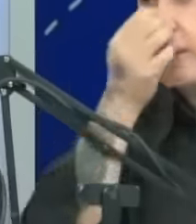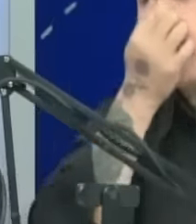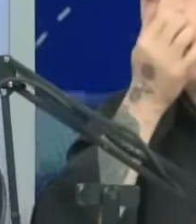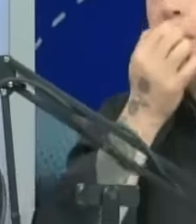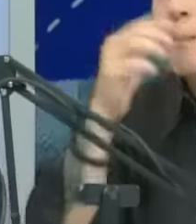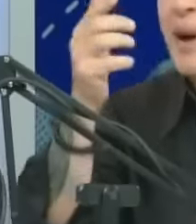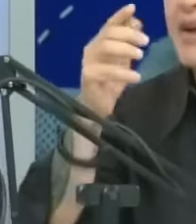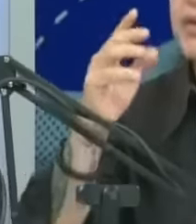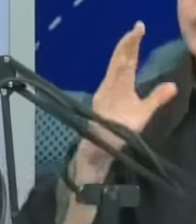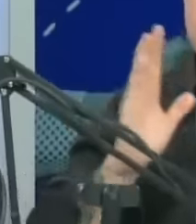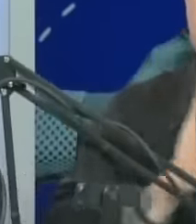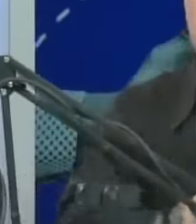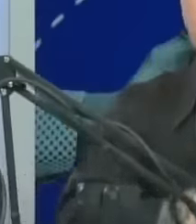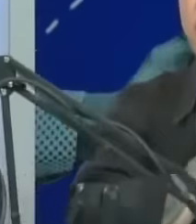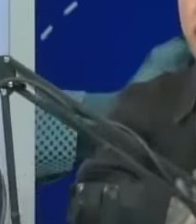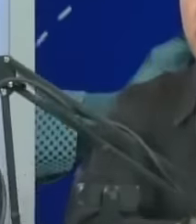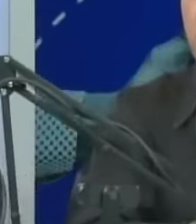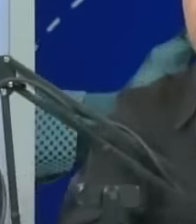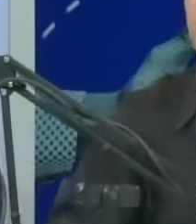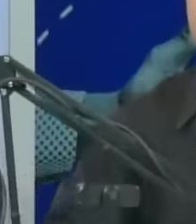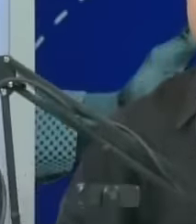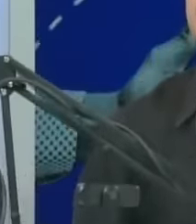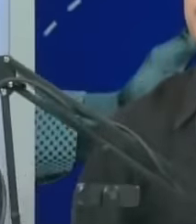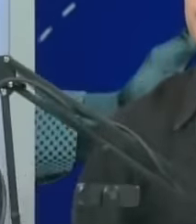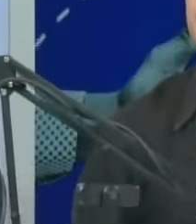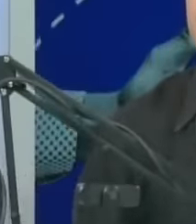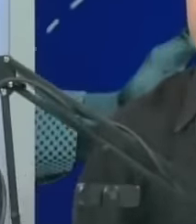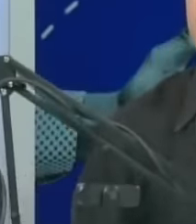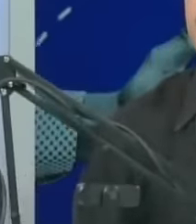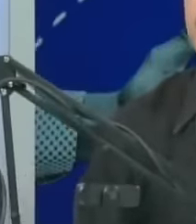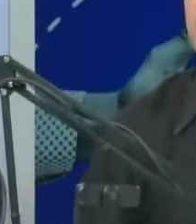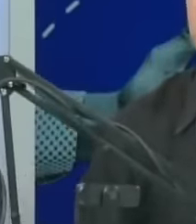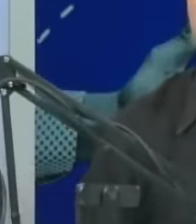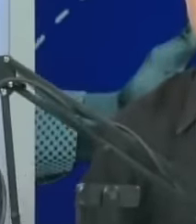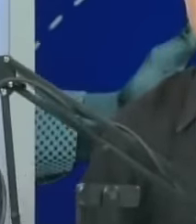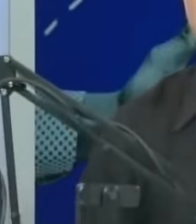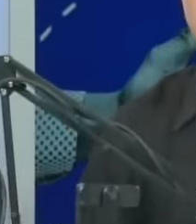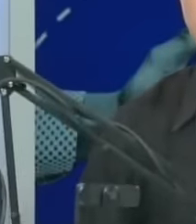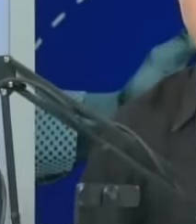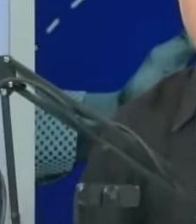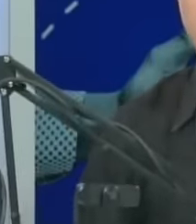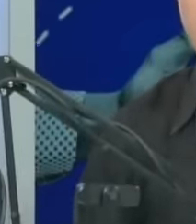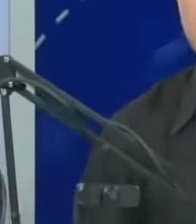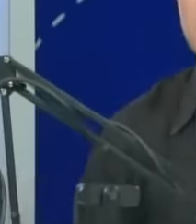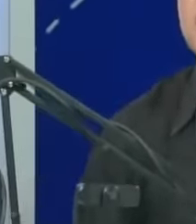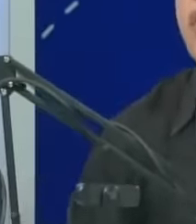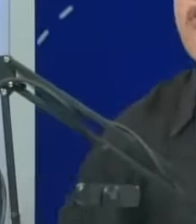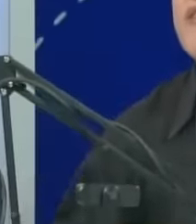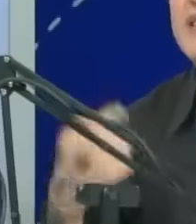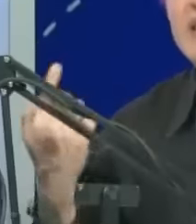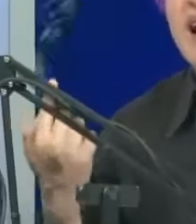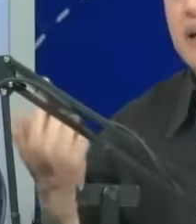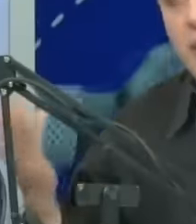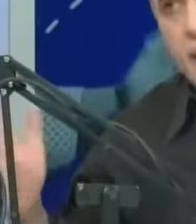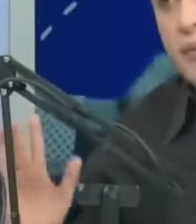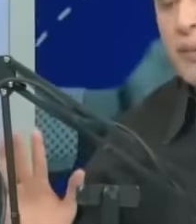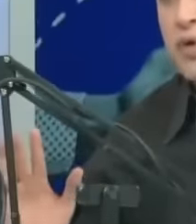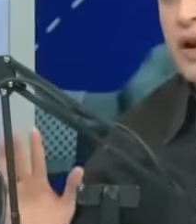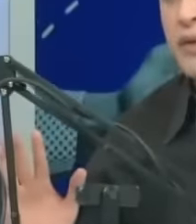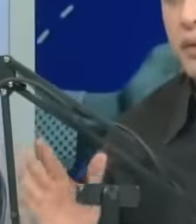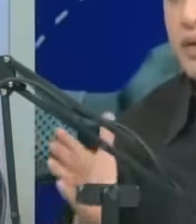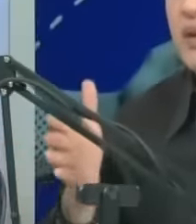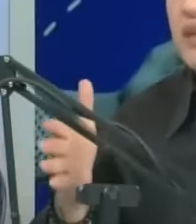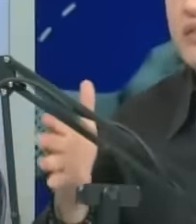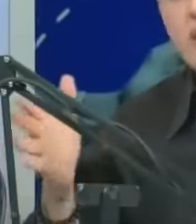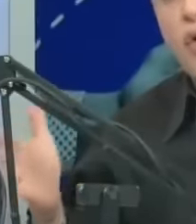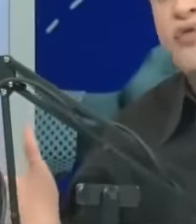abril, mayo, como defensor del pueblo. Donde la tesis oficial, hablemos